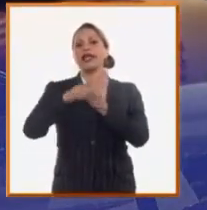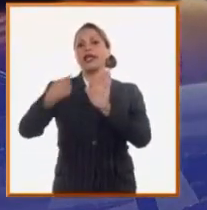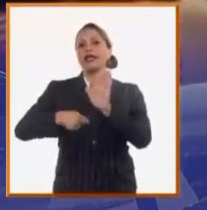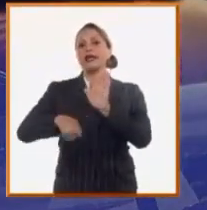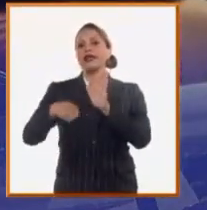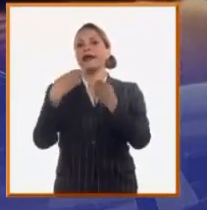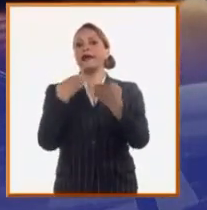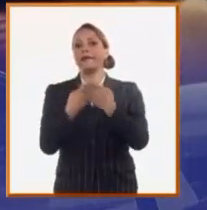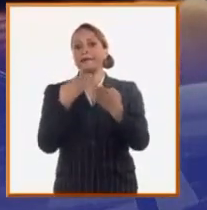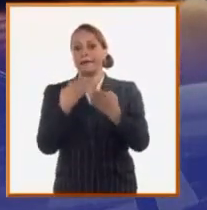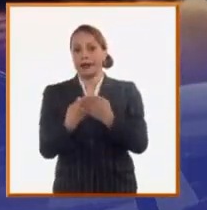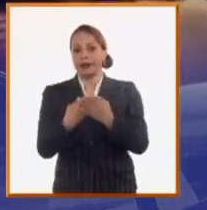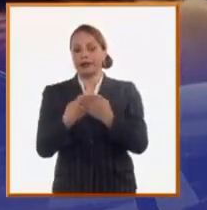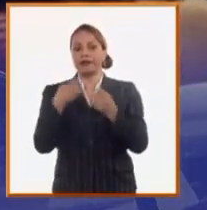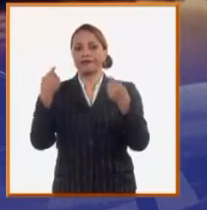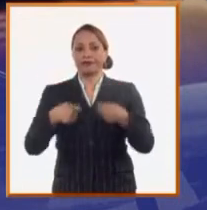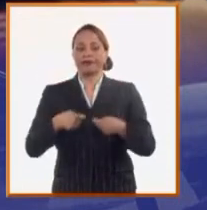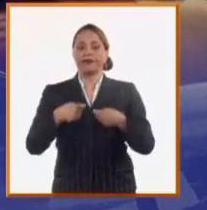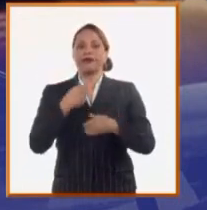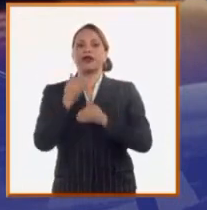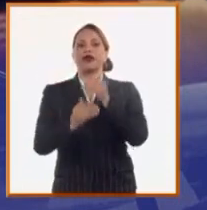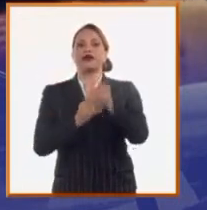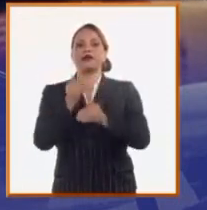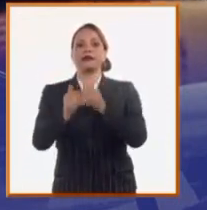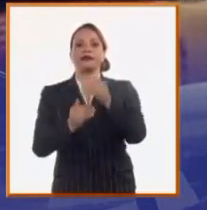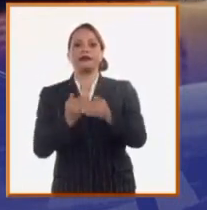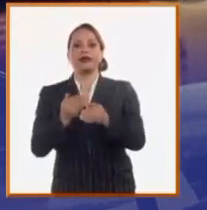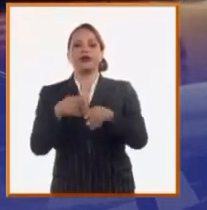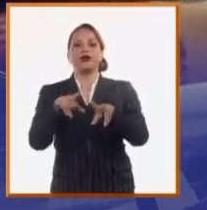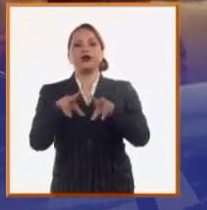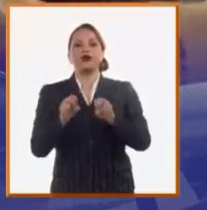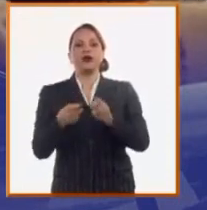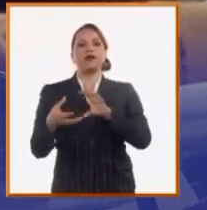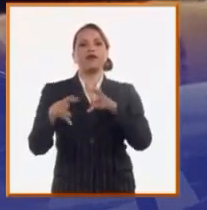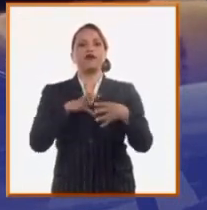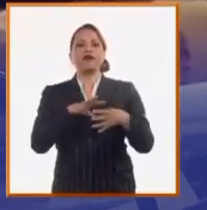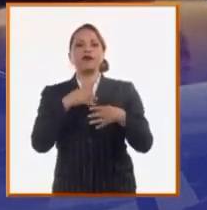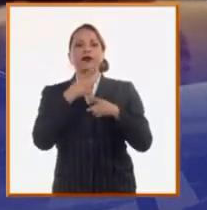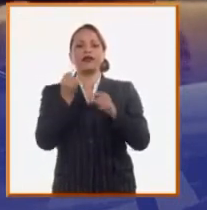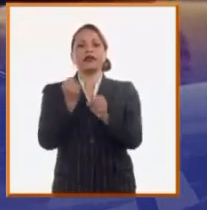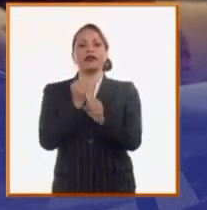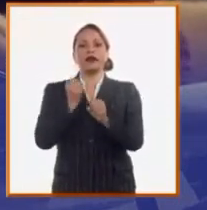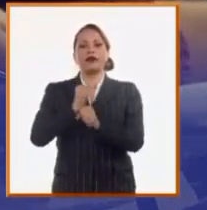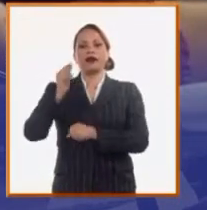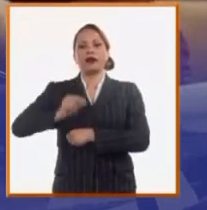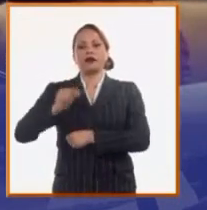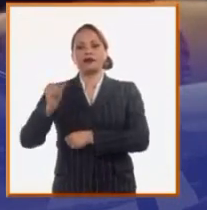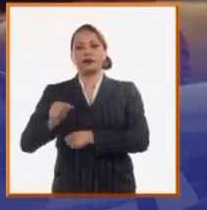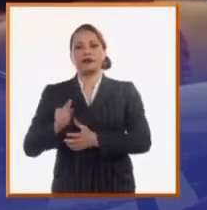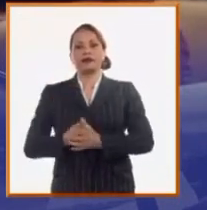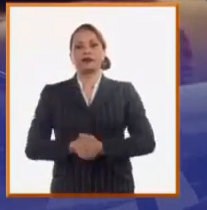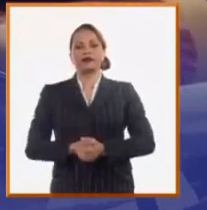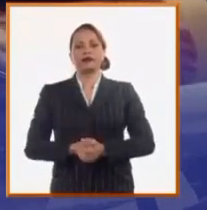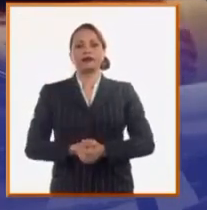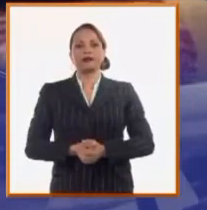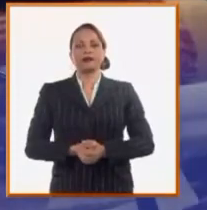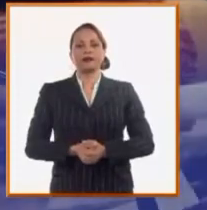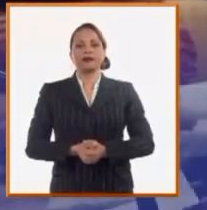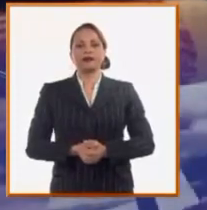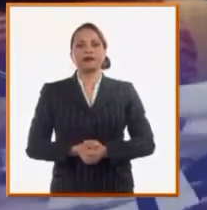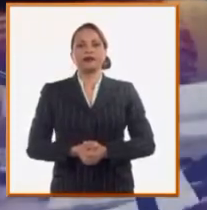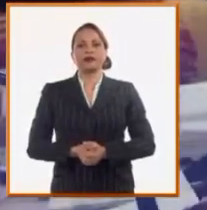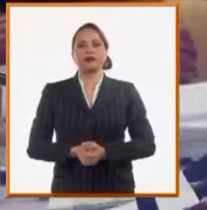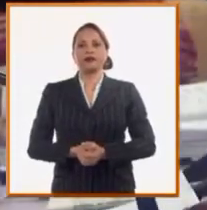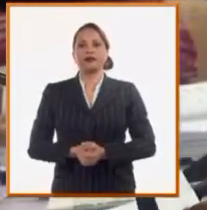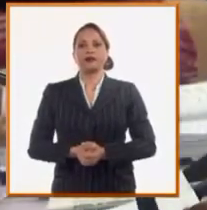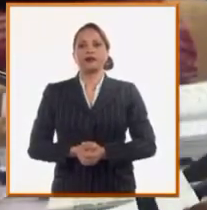en avanzar hacia una nueva concepción de la gestión de la fuerza de trabajo que vaya mucho más